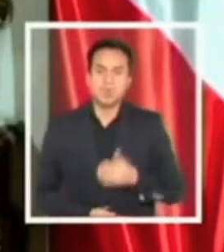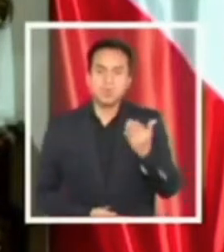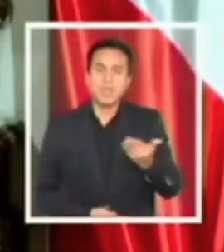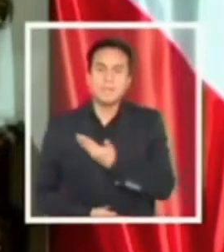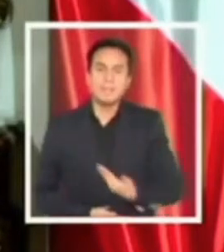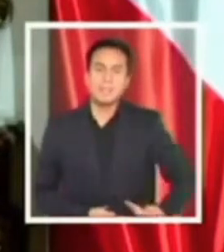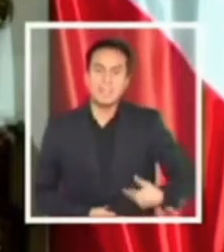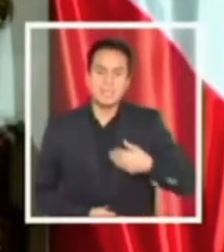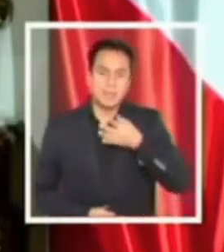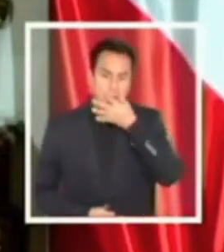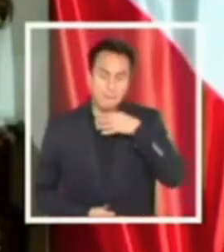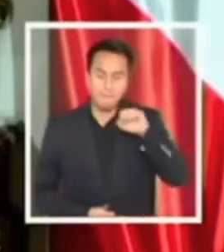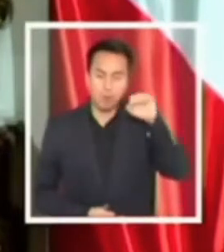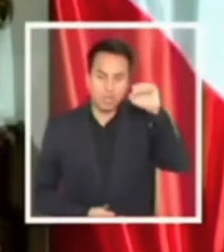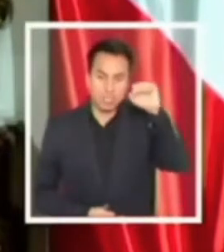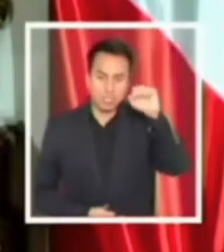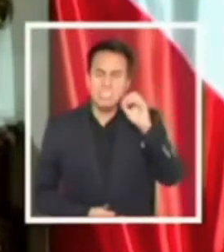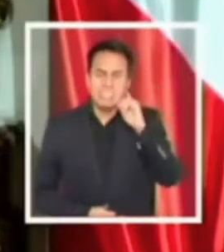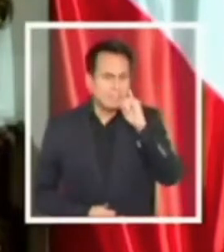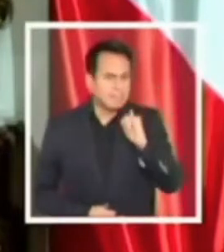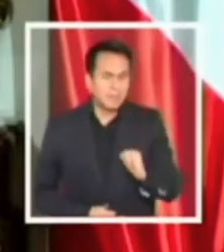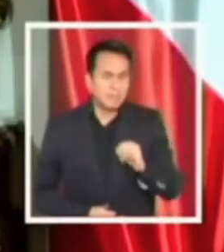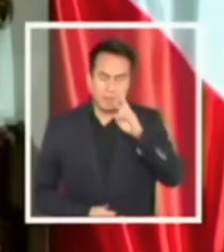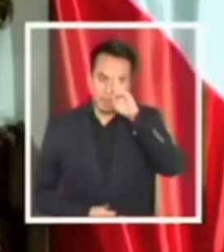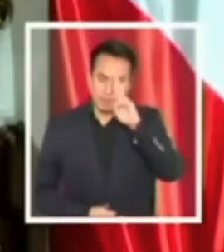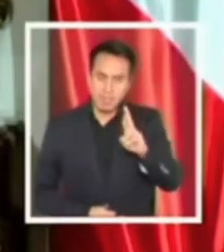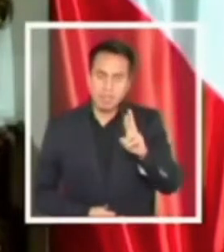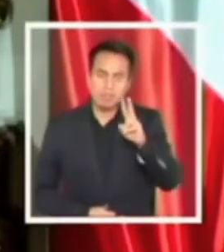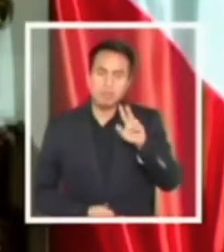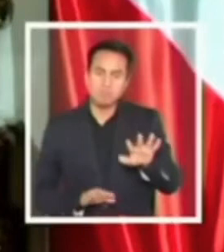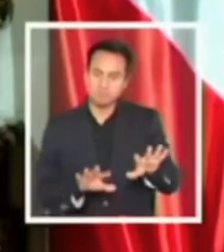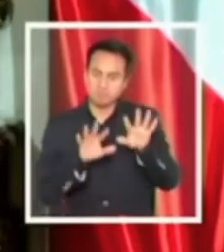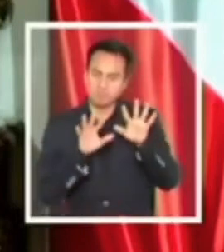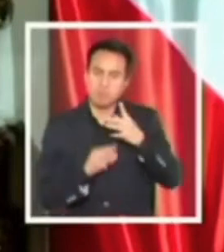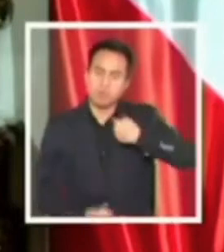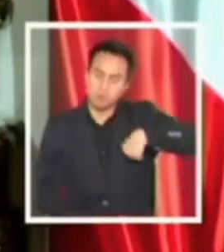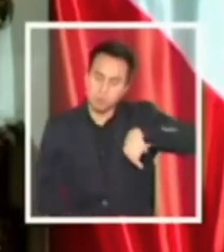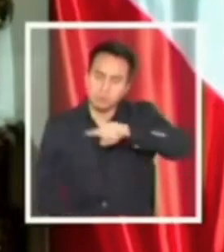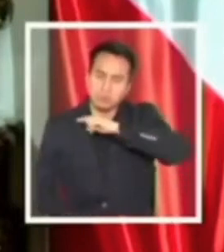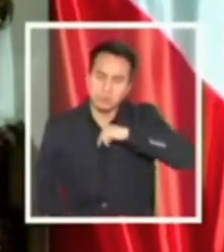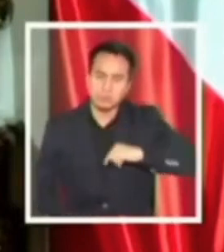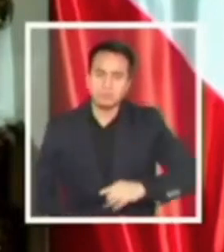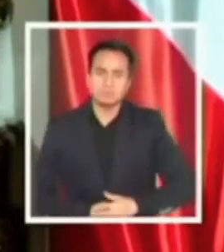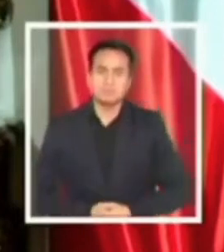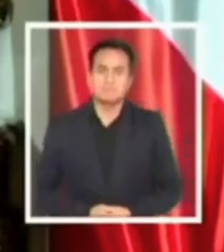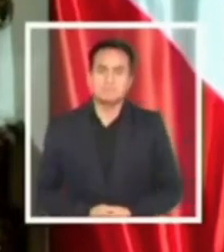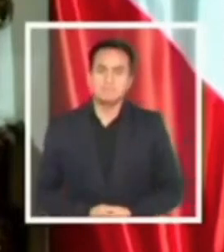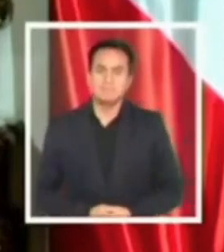Usted, presidente Boric, siempre será respetado y admirado por nosotros.